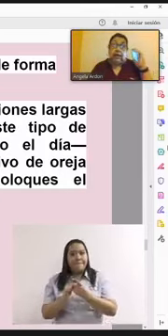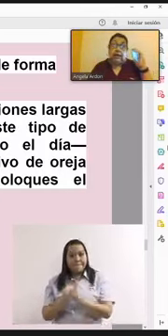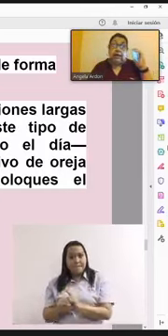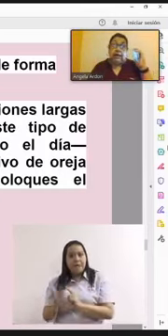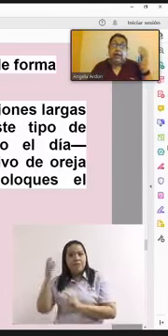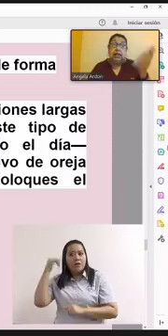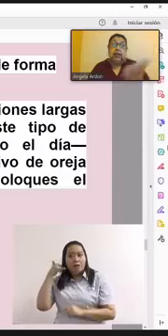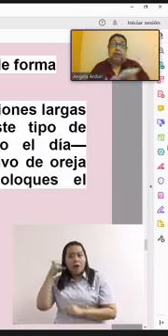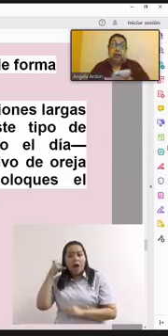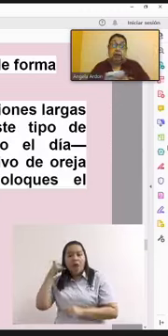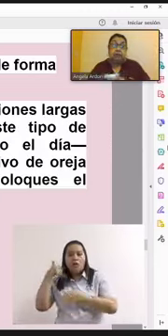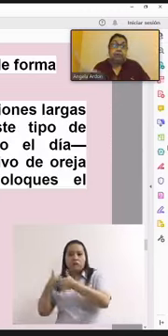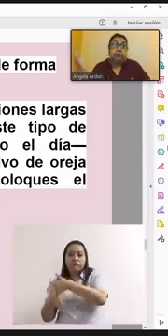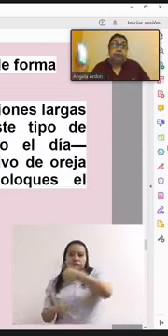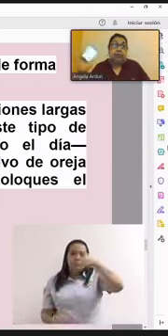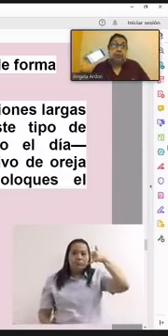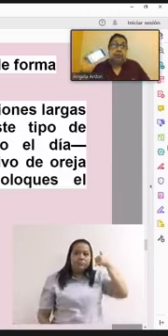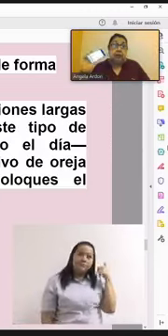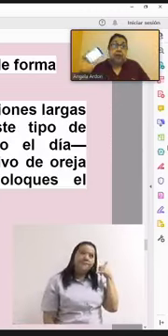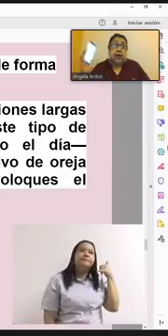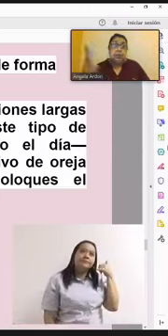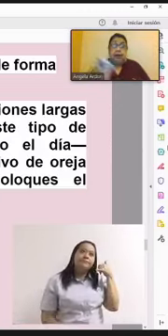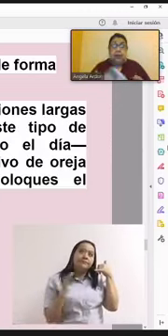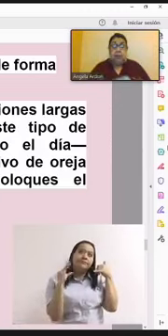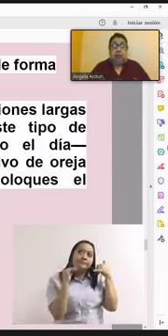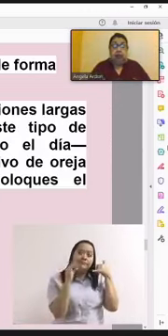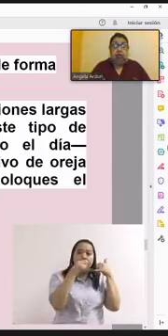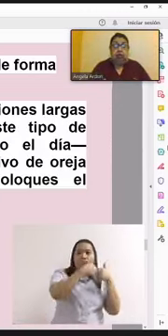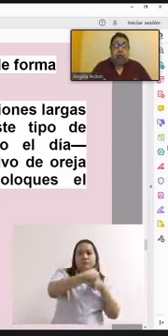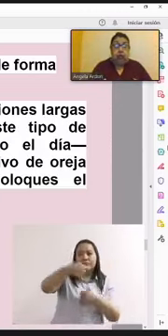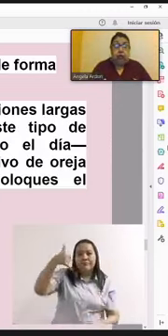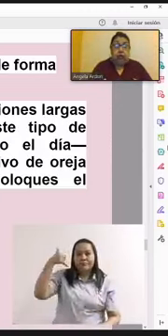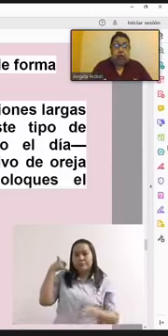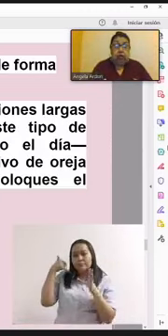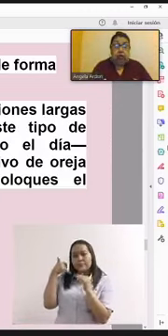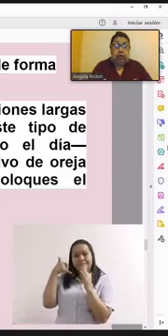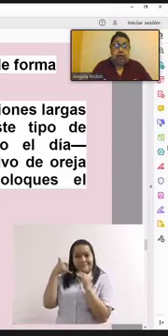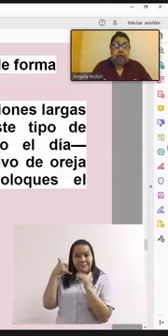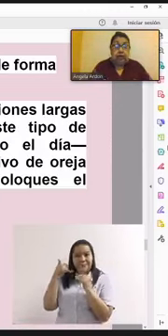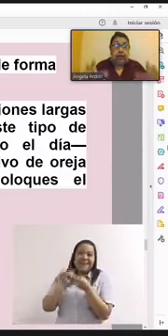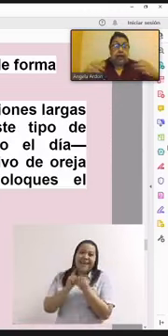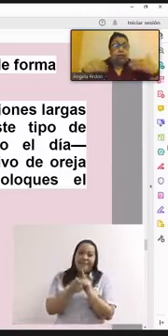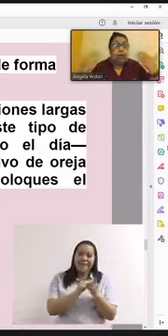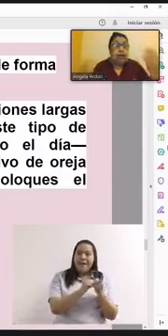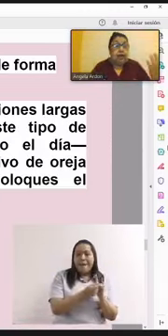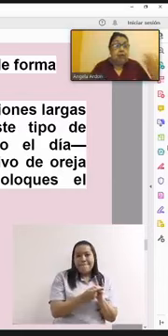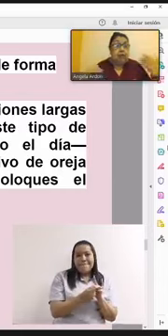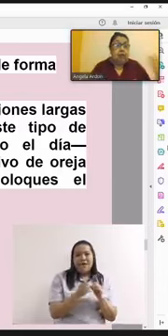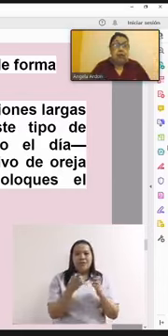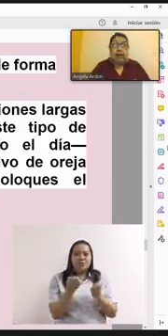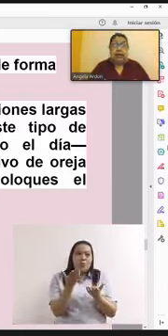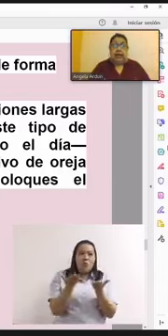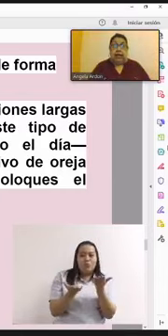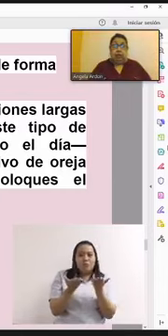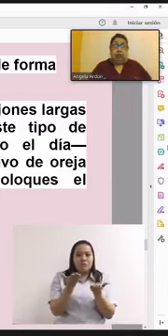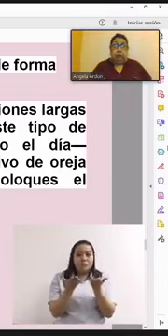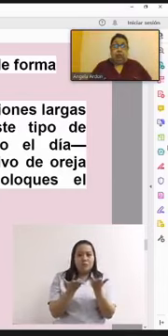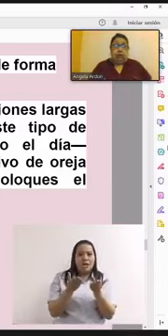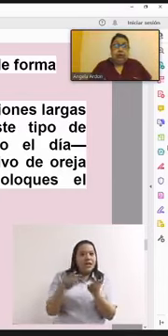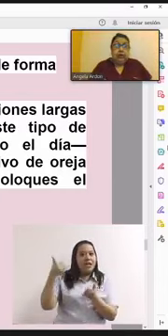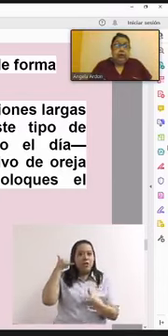oreja. Cámbialo. Para que puedas tú, entonces, poder mejorar